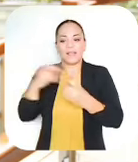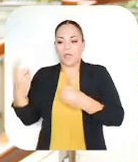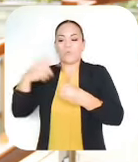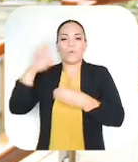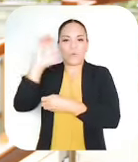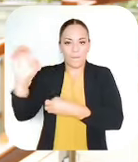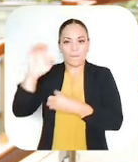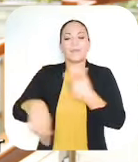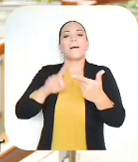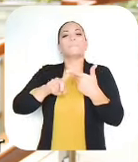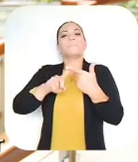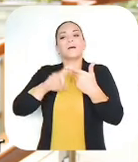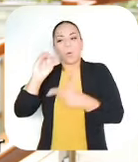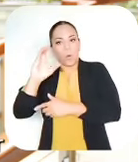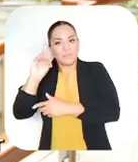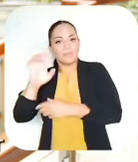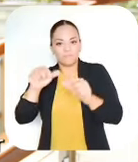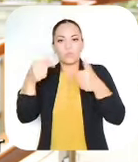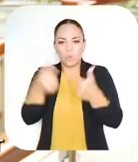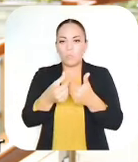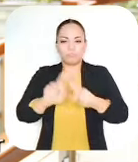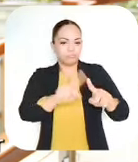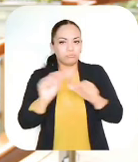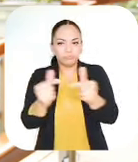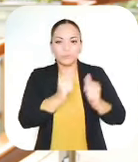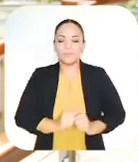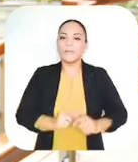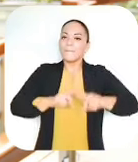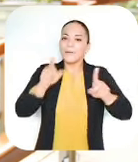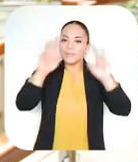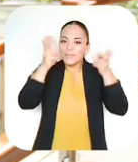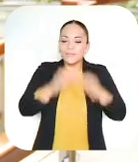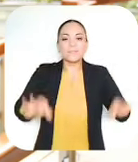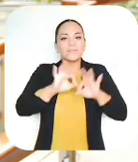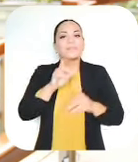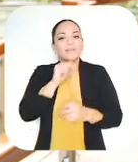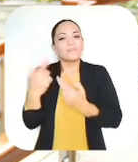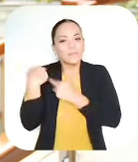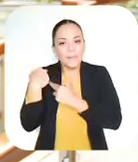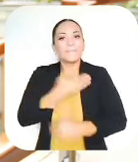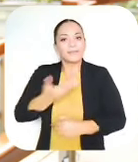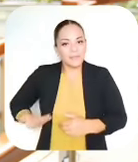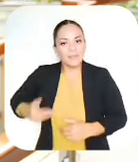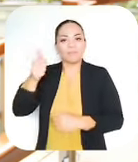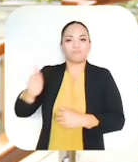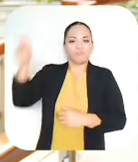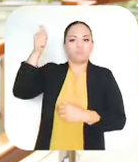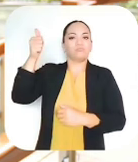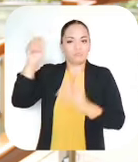que es un país sorte y que las decisiones de política exterior le competen al presidente de la República y al